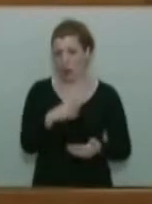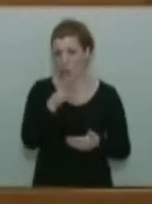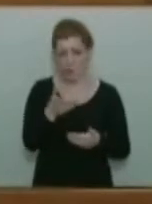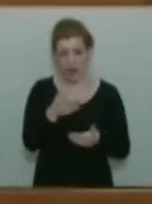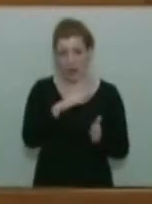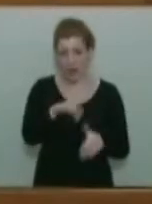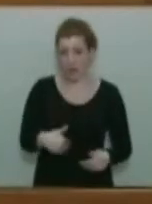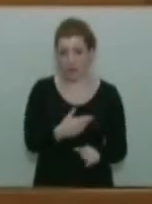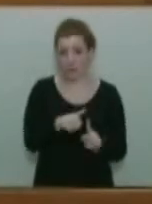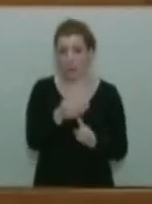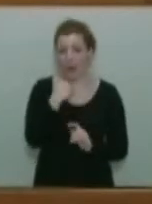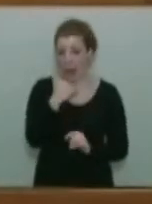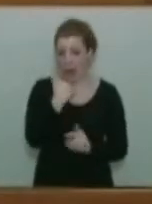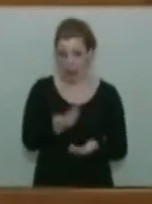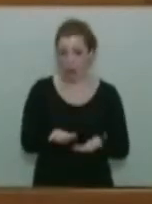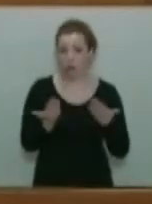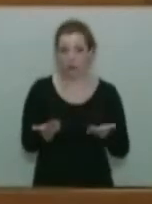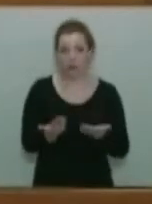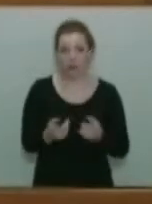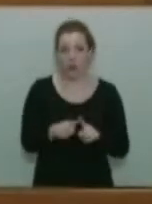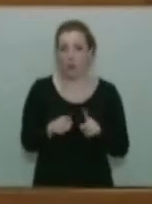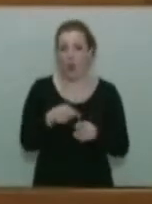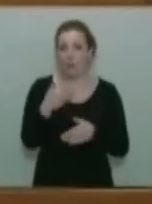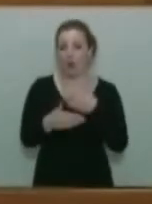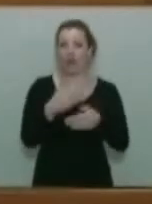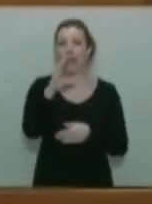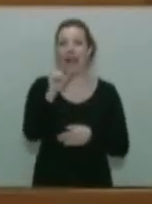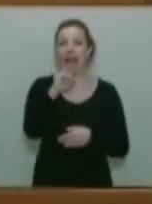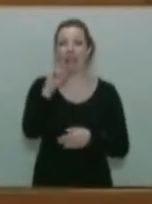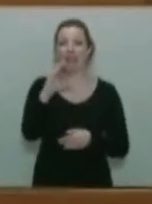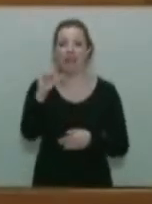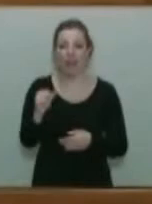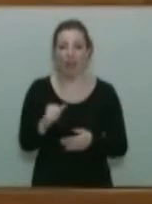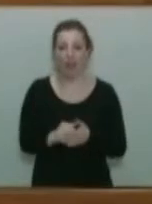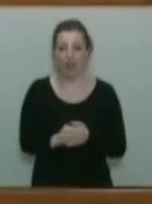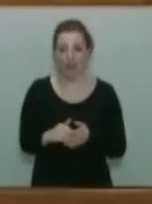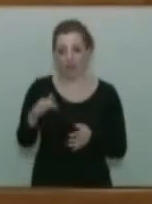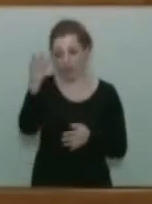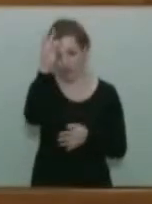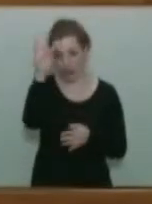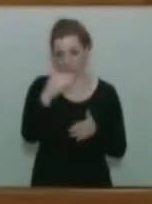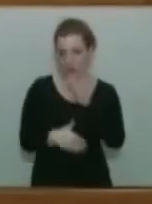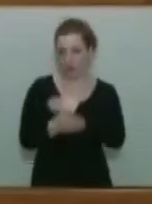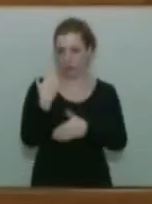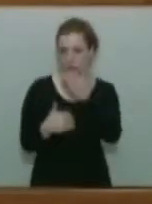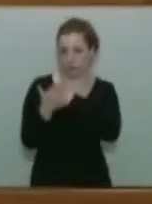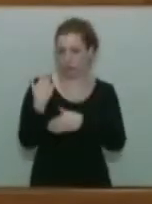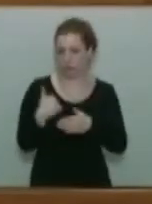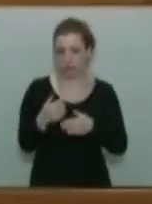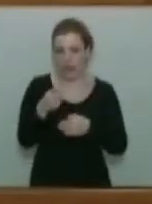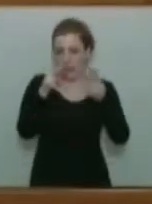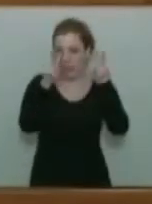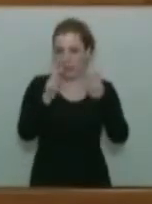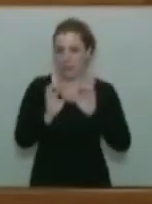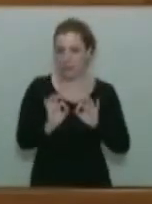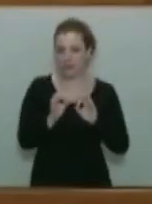partida. Es kafkiano. Este es como el proceso de Kafka, es igual que el proceso de Kafka, se lo digo de verdad, ¿no? Y creo que en este asunto no nos podemos